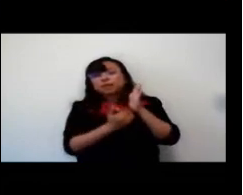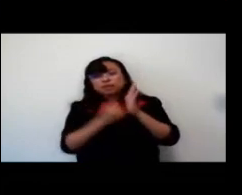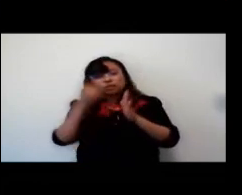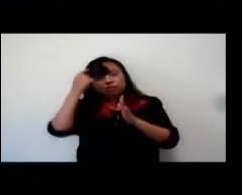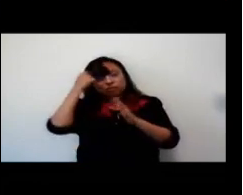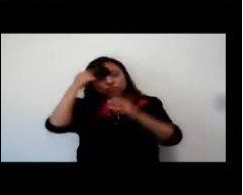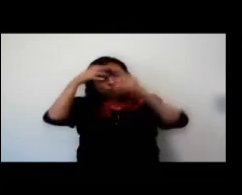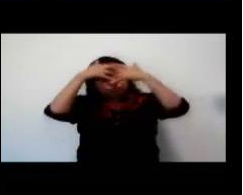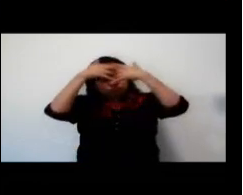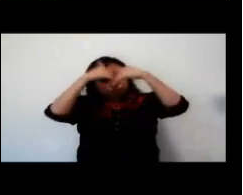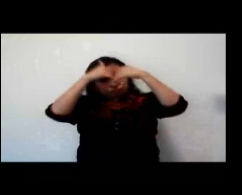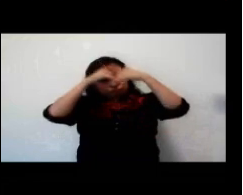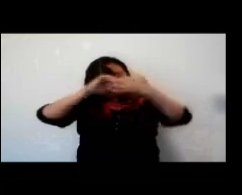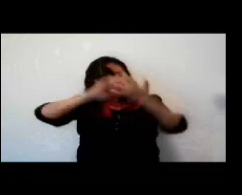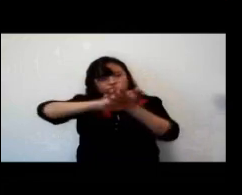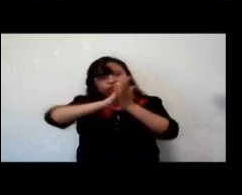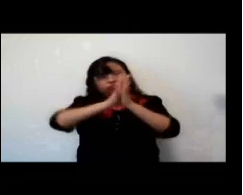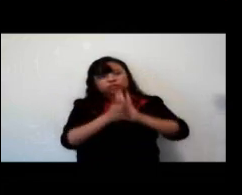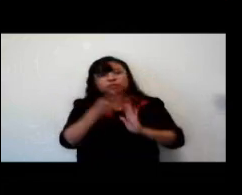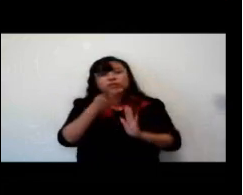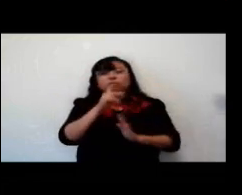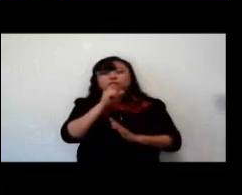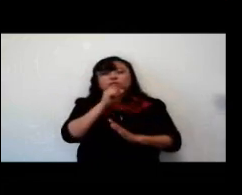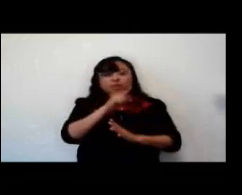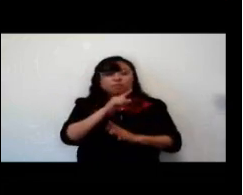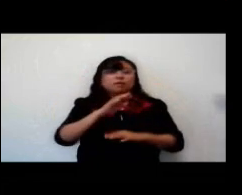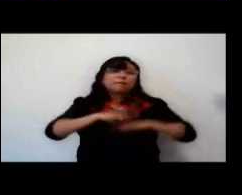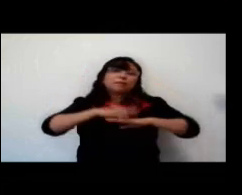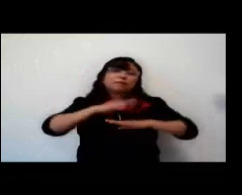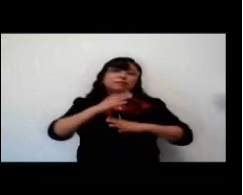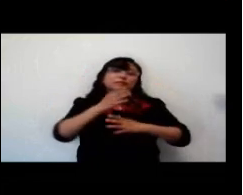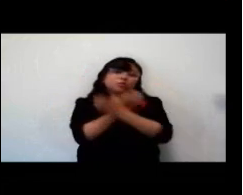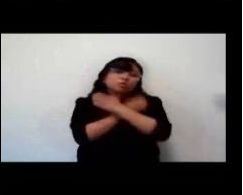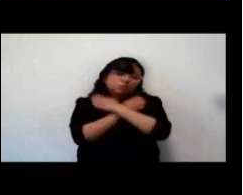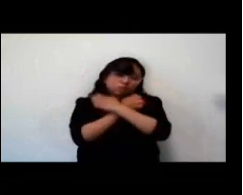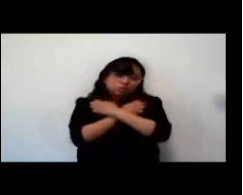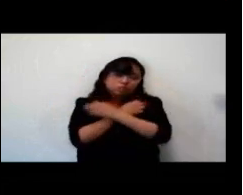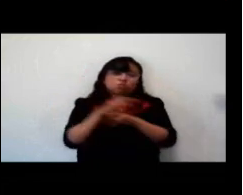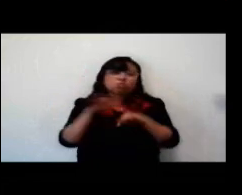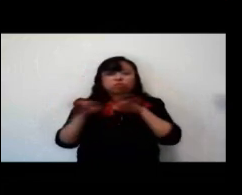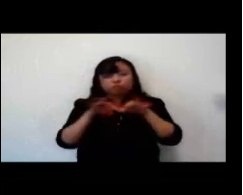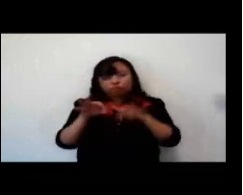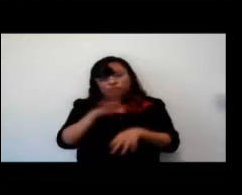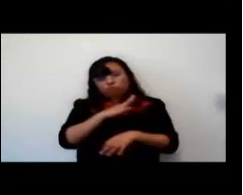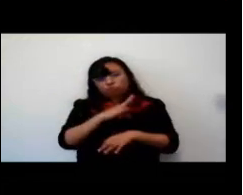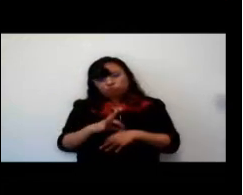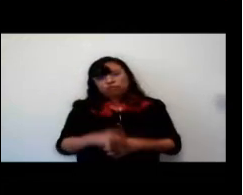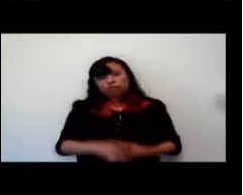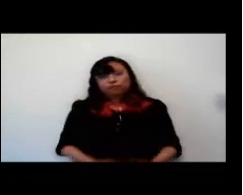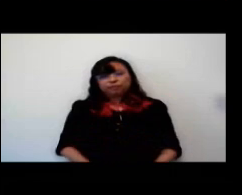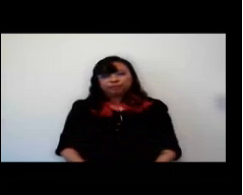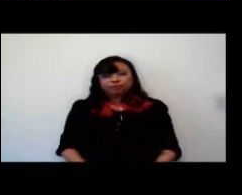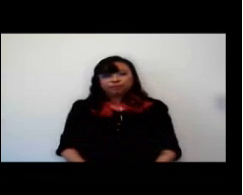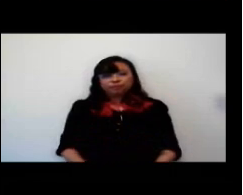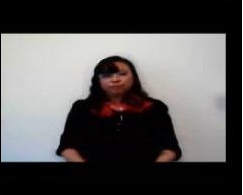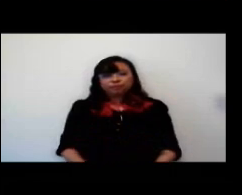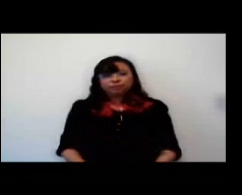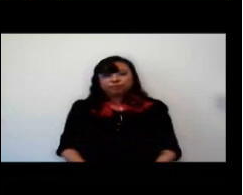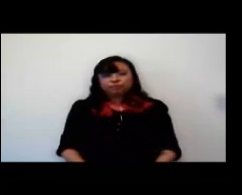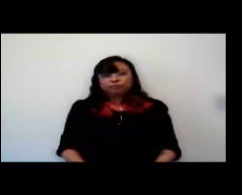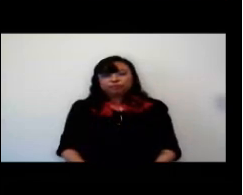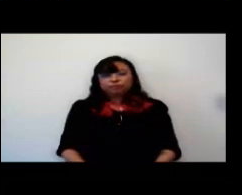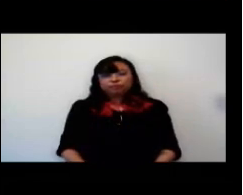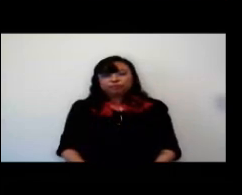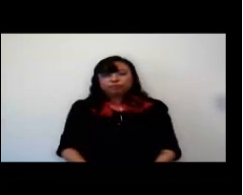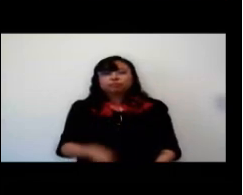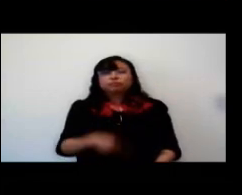cognitivo, tener acceso a más educación y más empleos. El, el poner o el